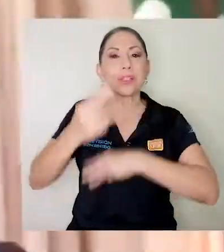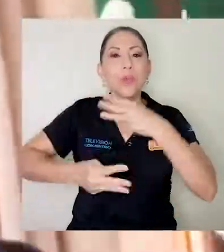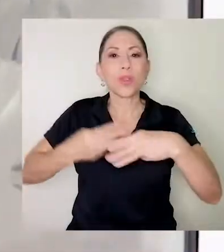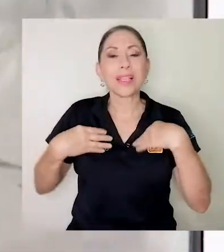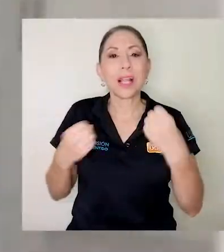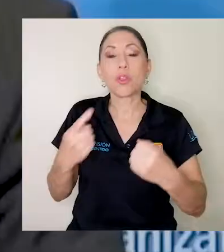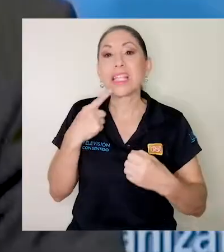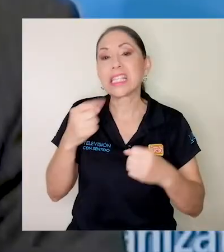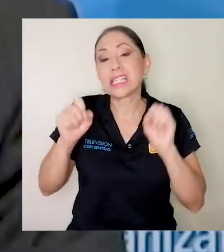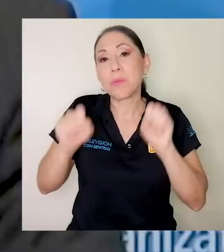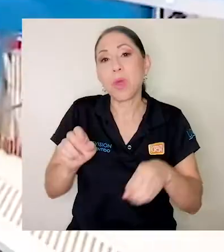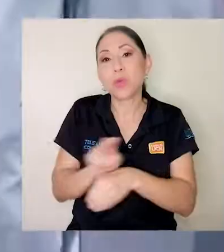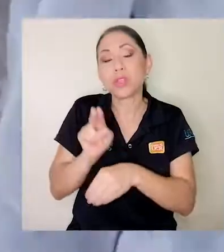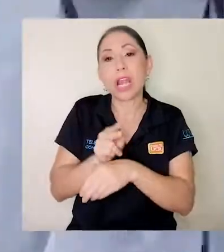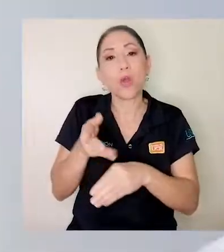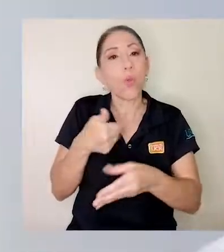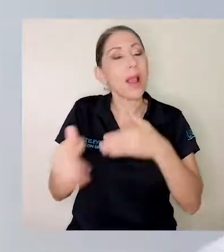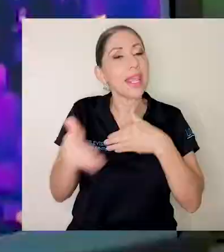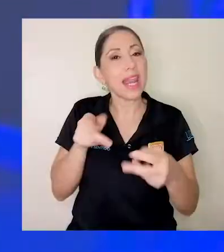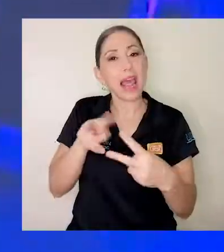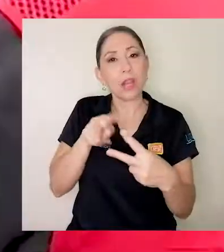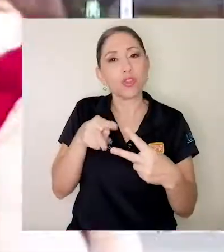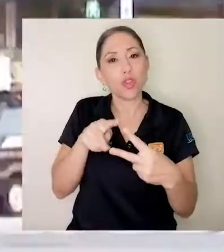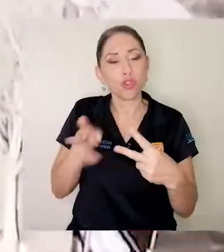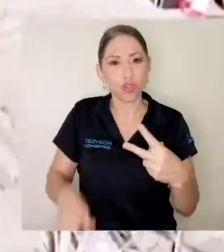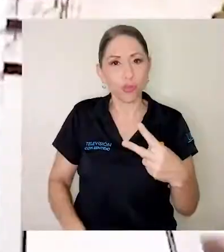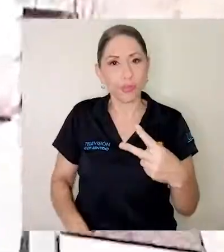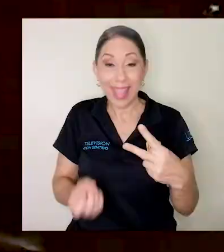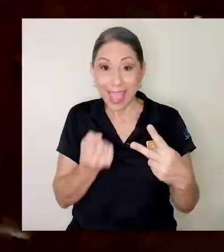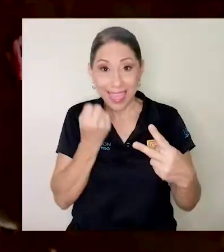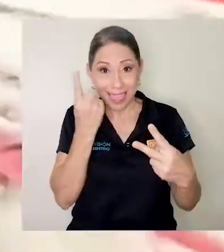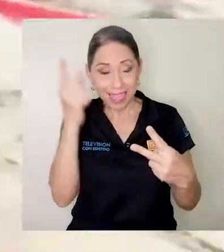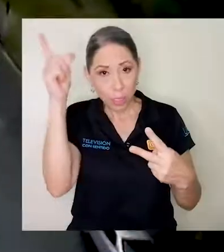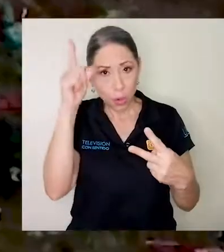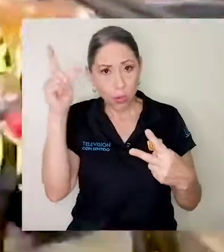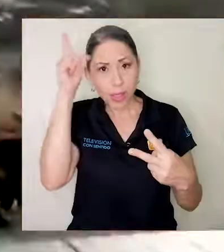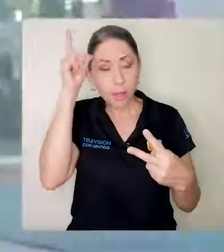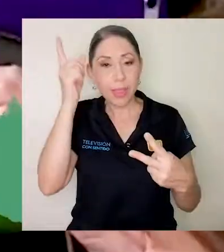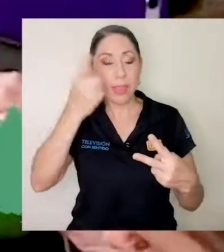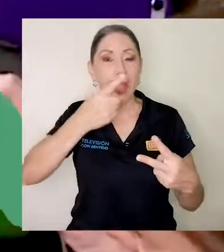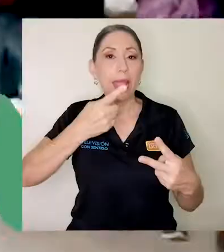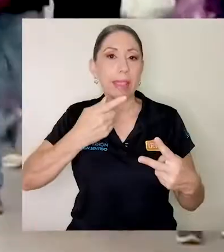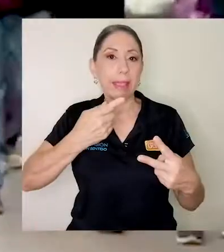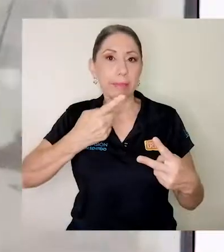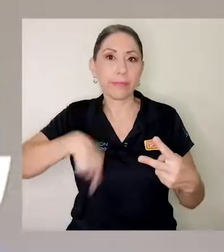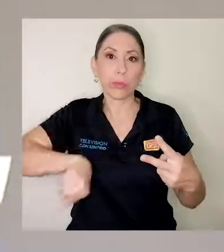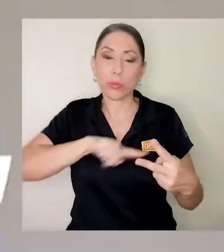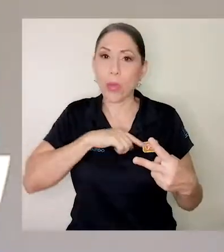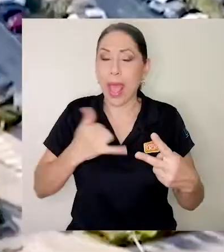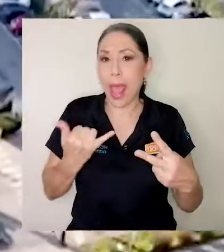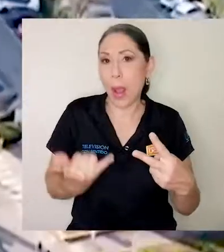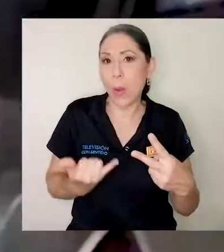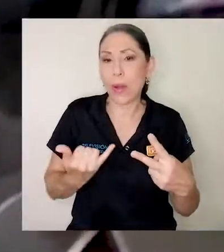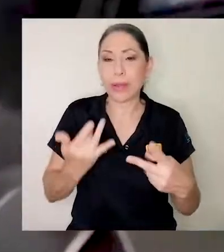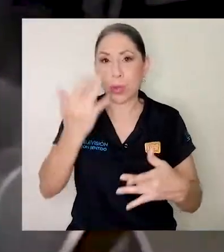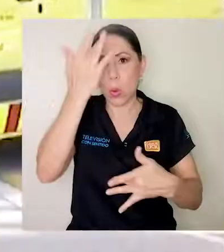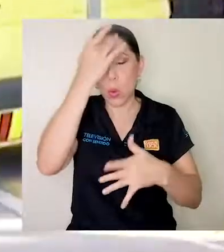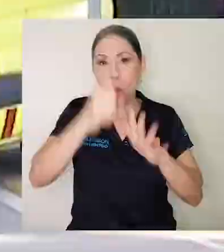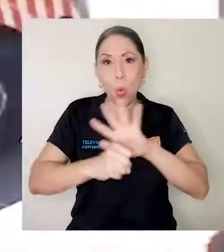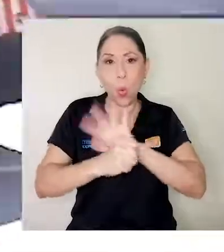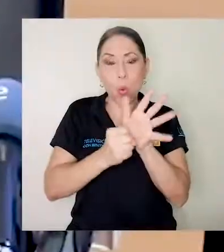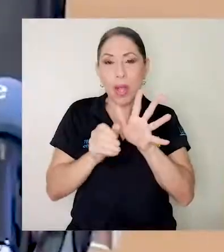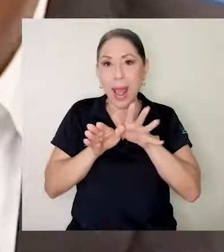que se pueden usar cualquiera de los dos. En el entendido, y es la lógica, ¿verdad?, que estamos en